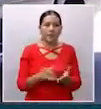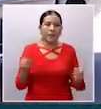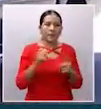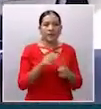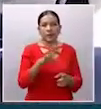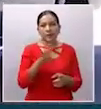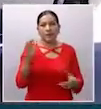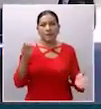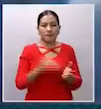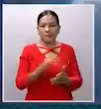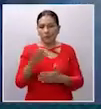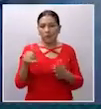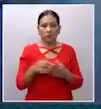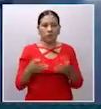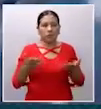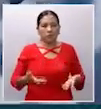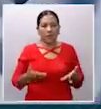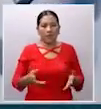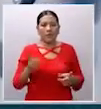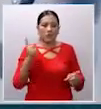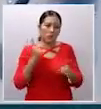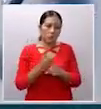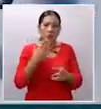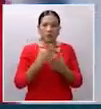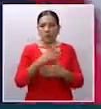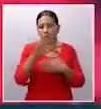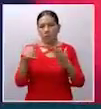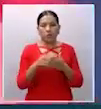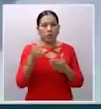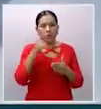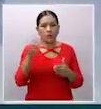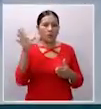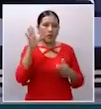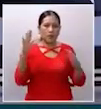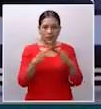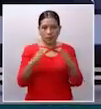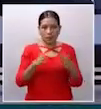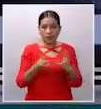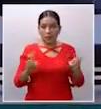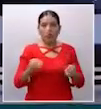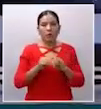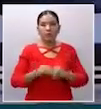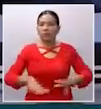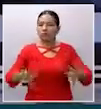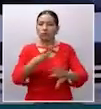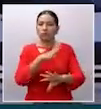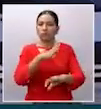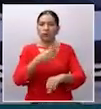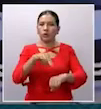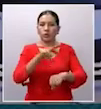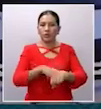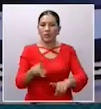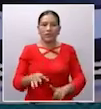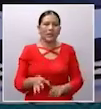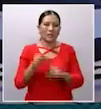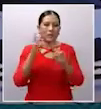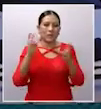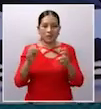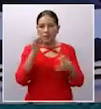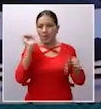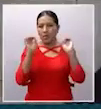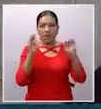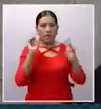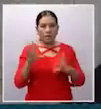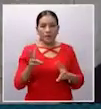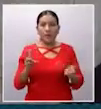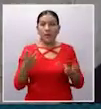peso y precio justo para que llegue al más que toda la ama de casa. No voy a recalcar, el abastecimiento está garantizado, peor en estas épocas de carnaval. Desde el día